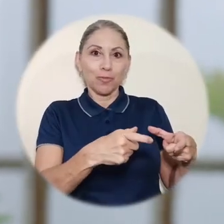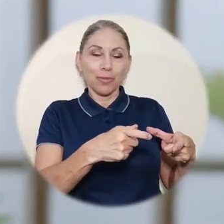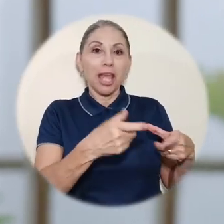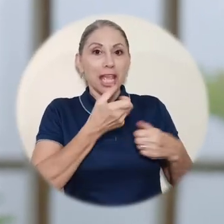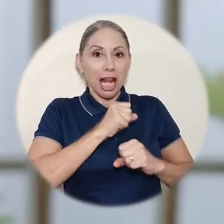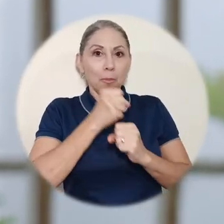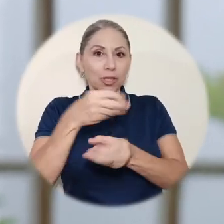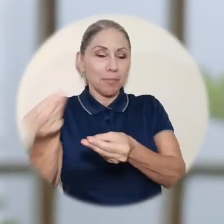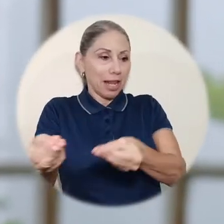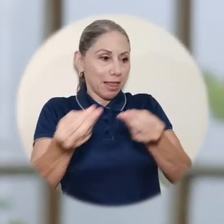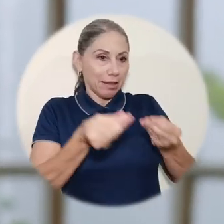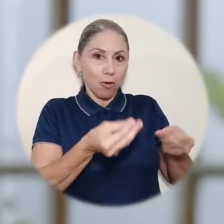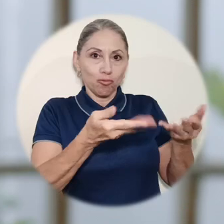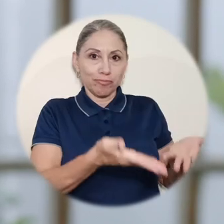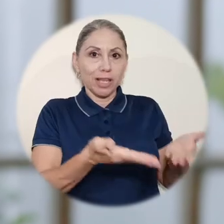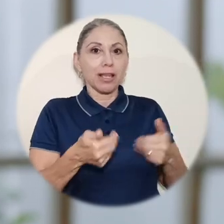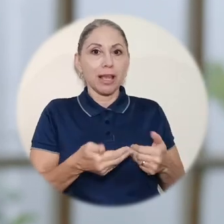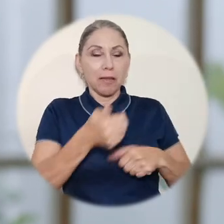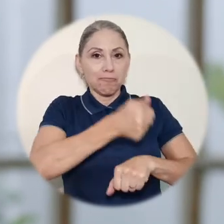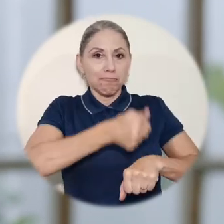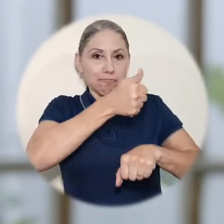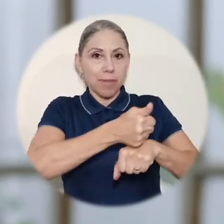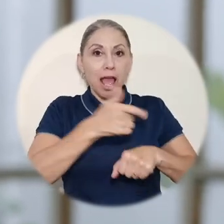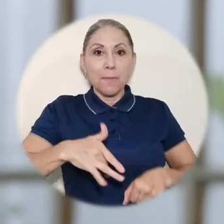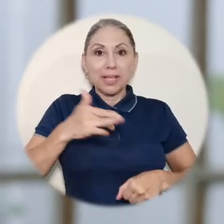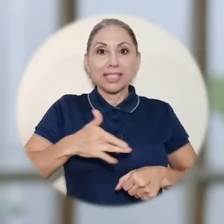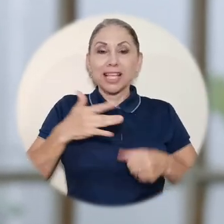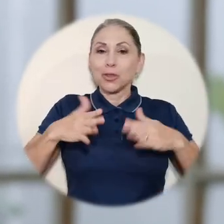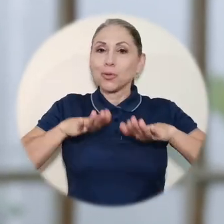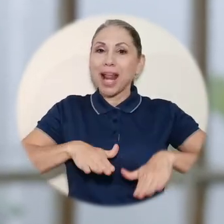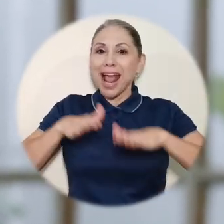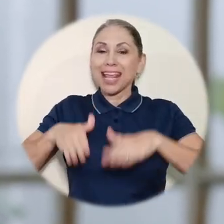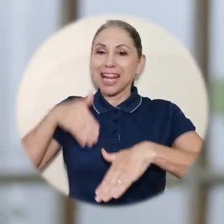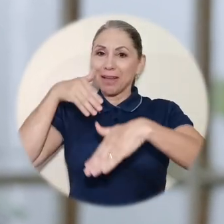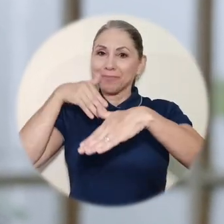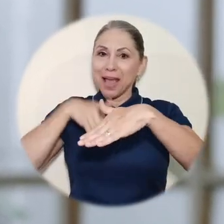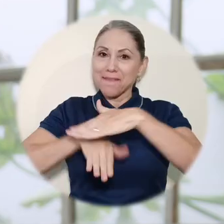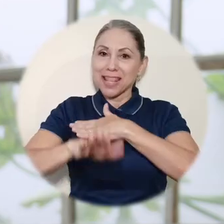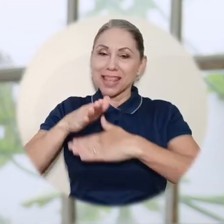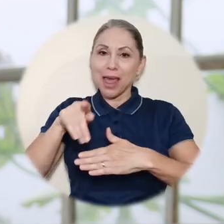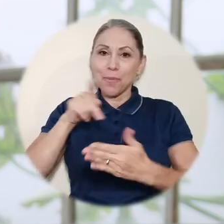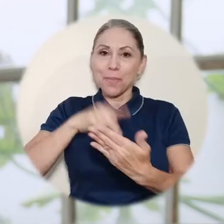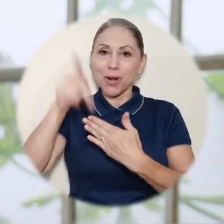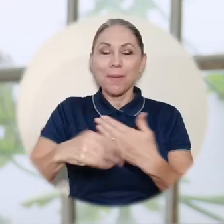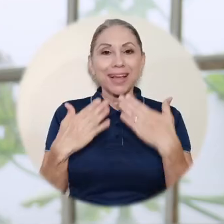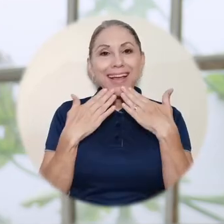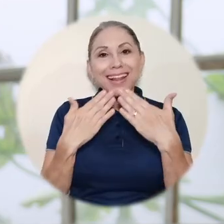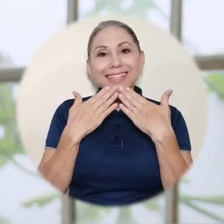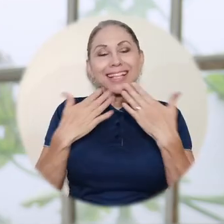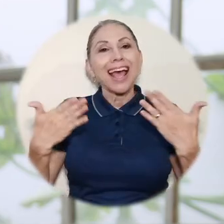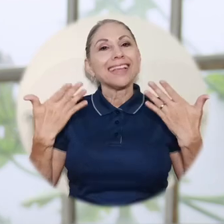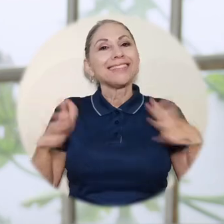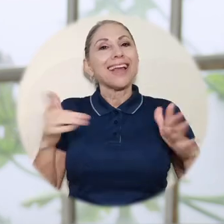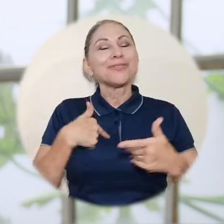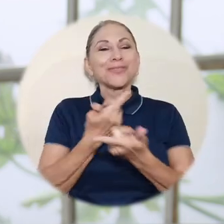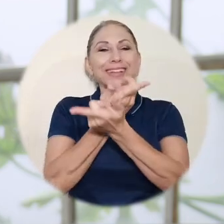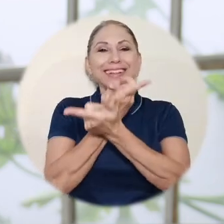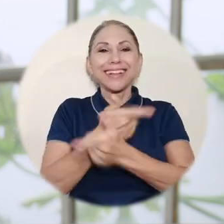en la municipalidad. Me siento muy tranquila de haber entrado a este programa y muy agradecida. Y ahí estoy liberada.